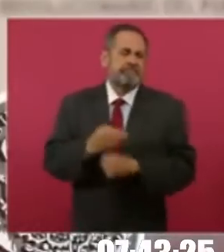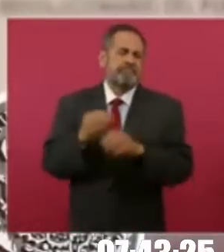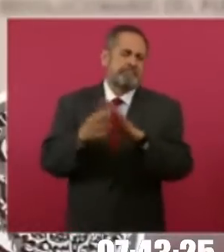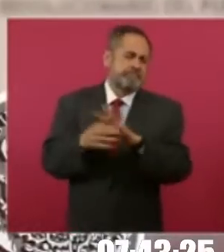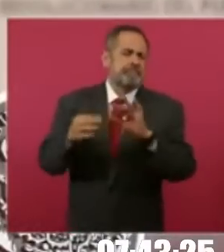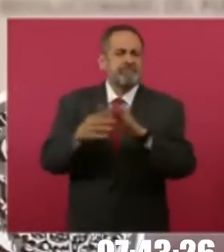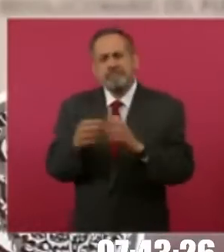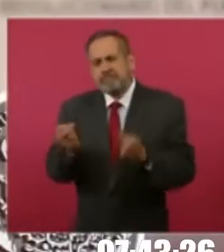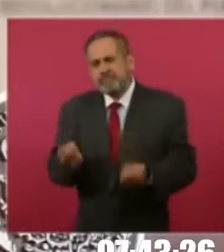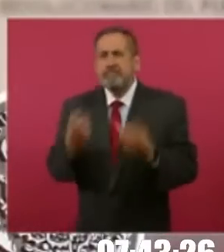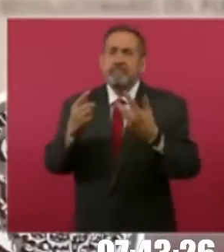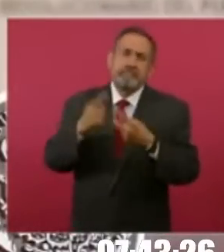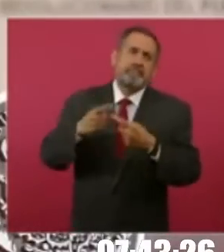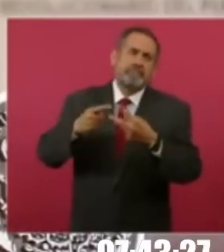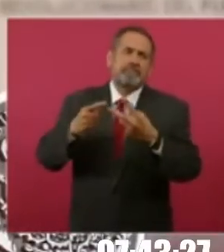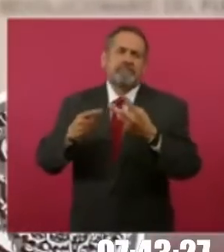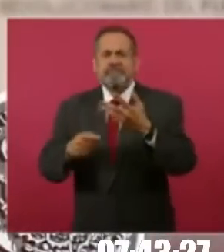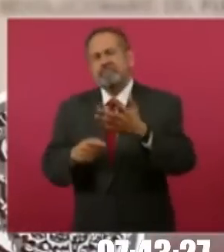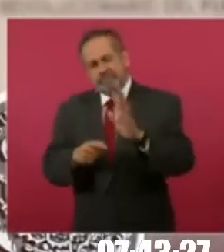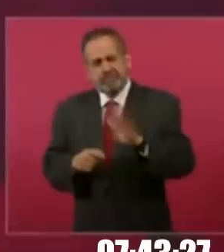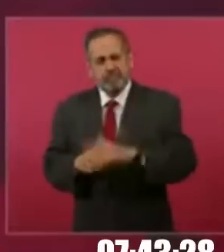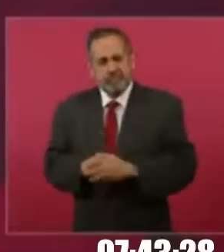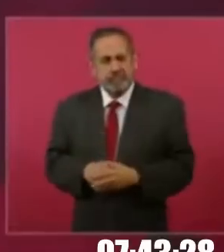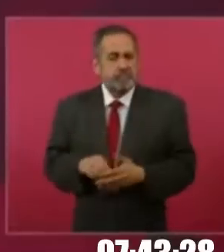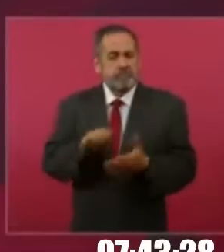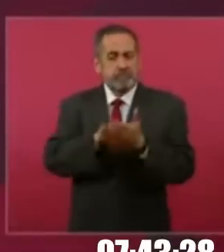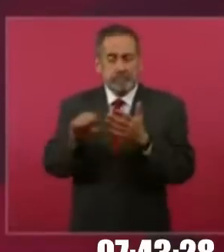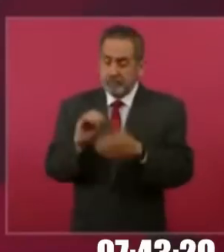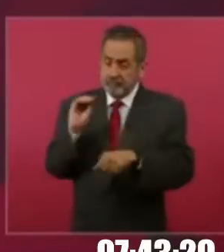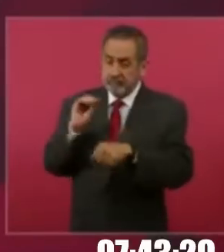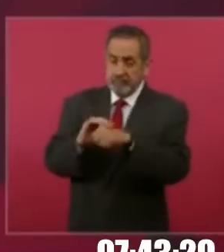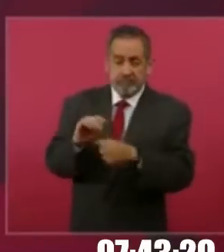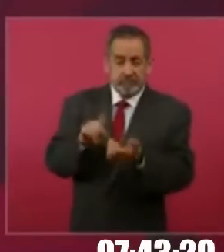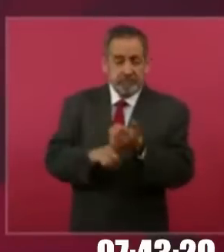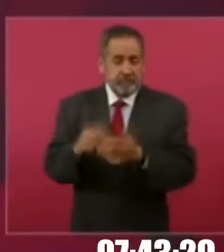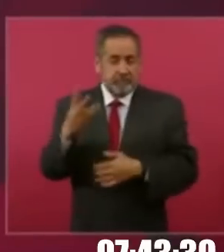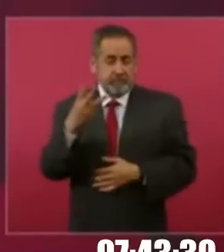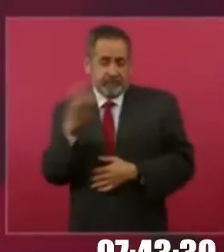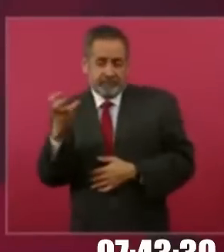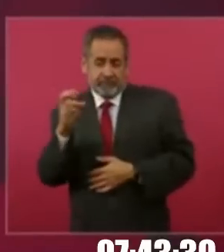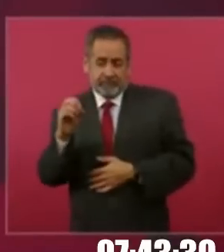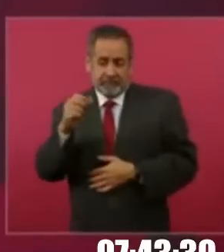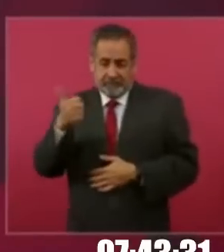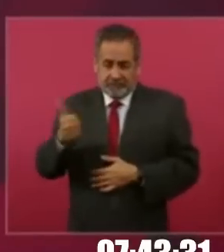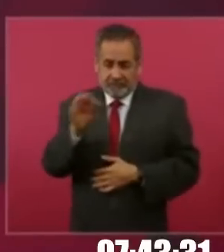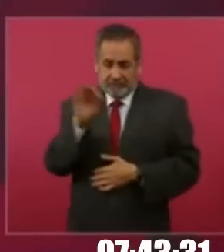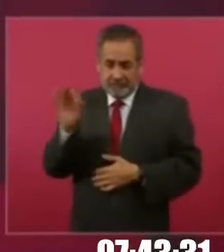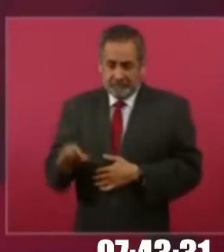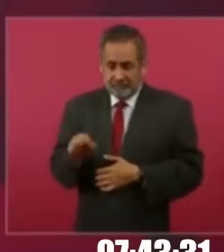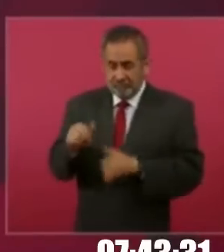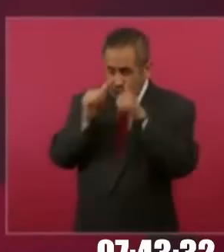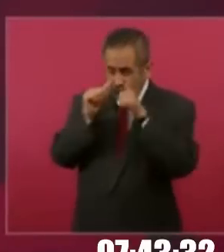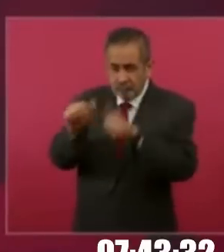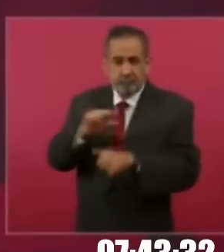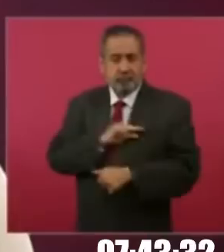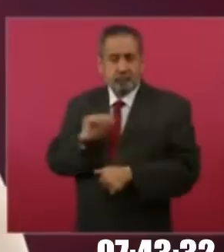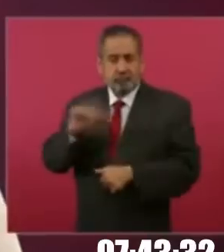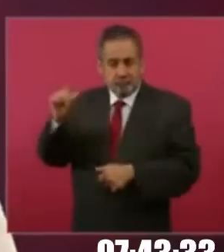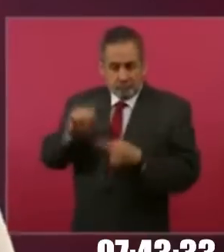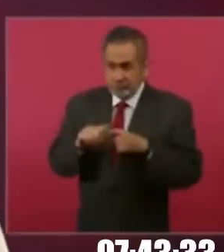de cifras Y de lo que se ha hecho por ejemplo se han incrementado en tres ciento seis por ciento las consultas de especialidad